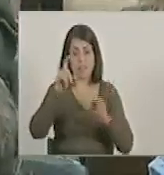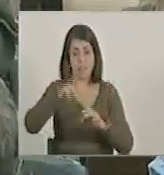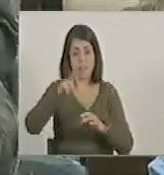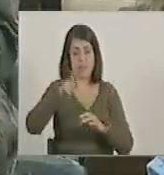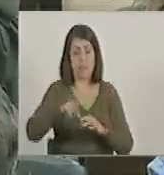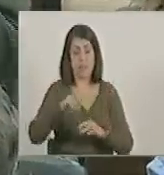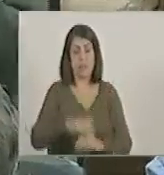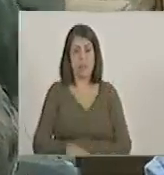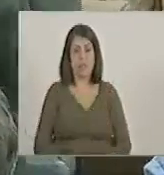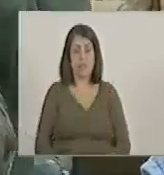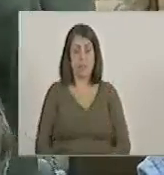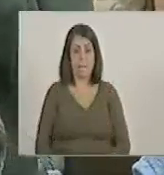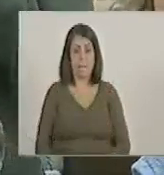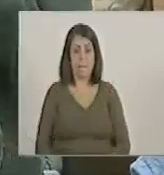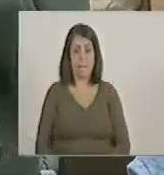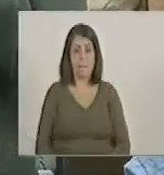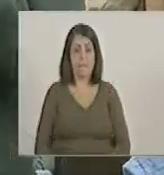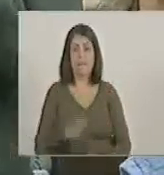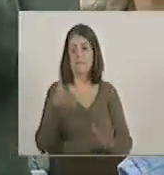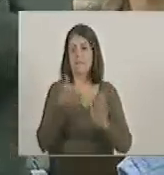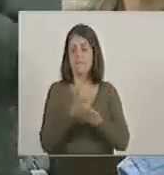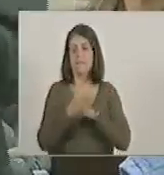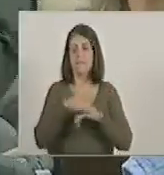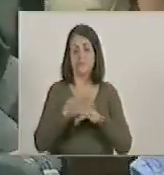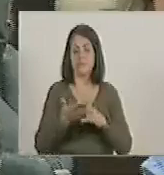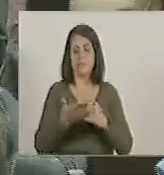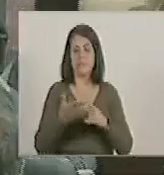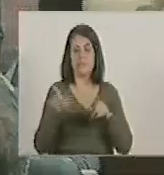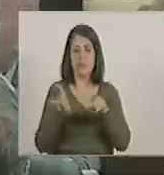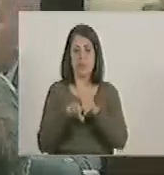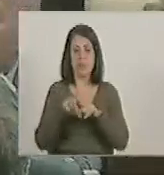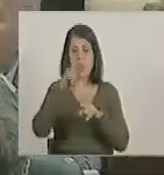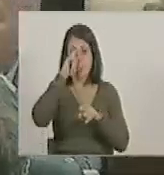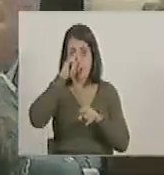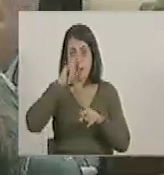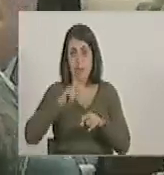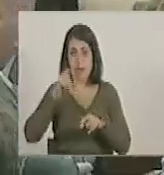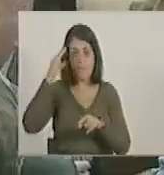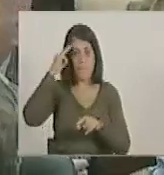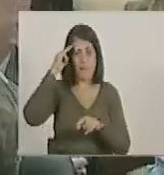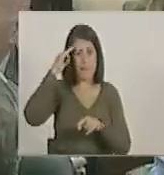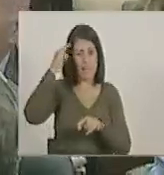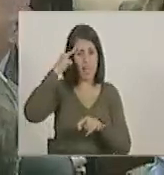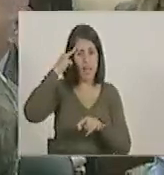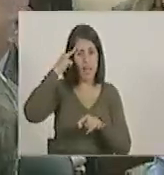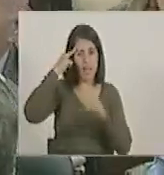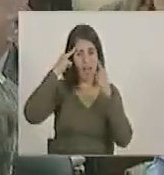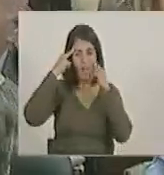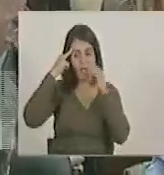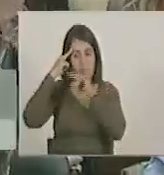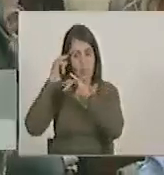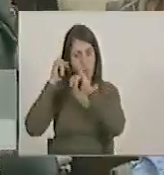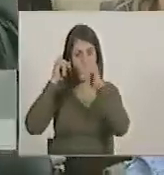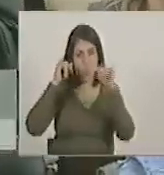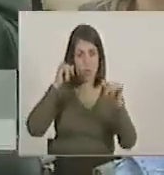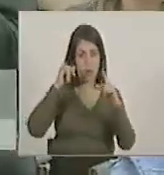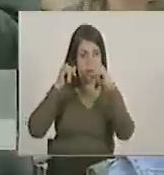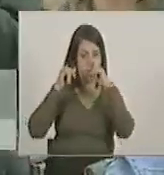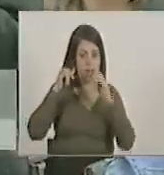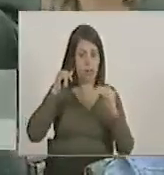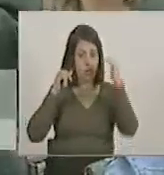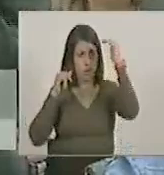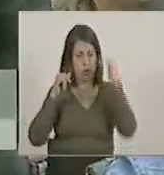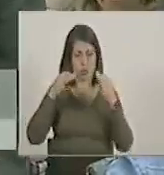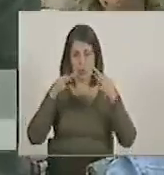educativas específicas, y esto tiene que ver con la edad mental que tenga al momento y no la